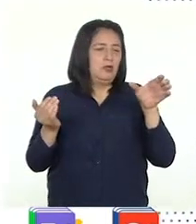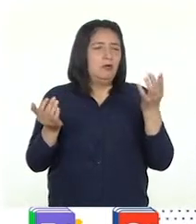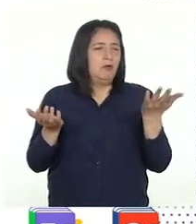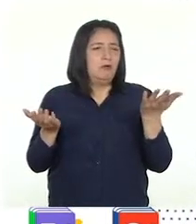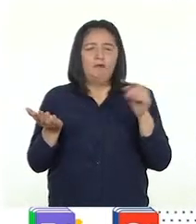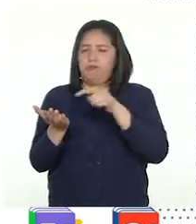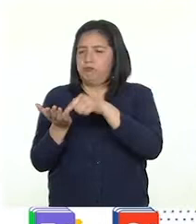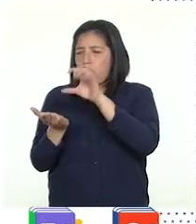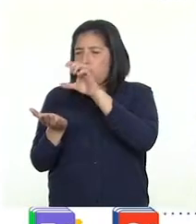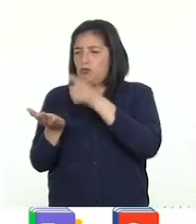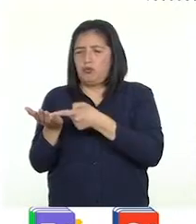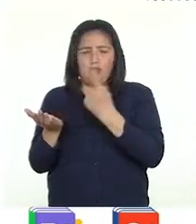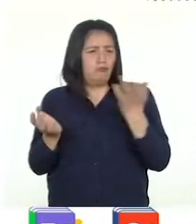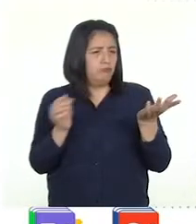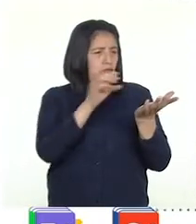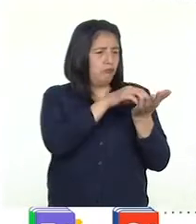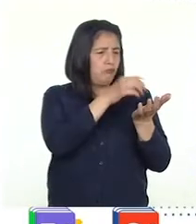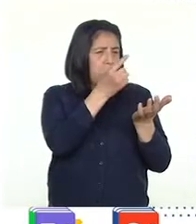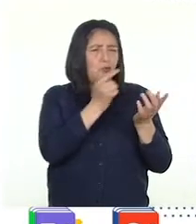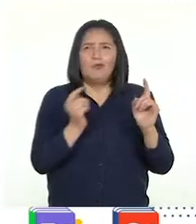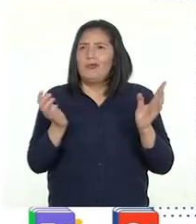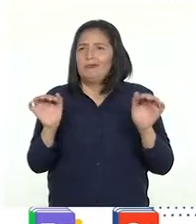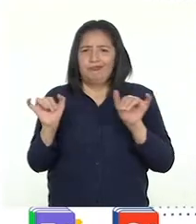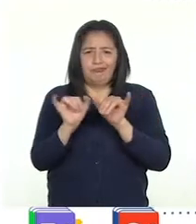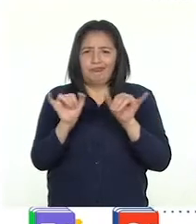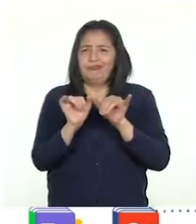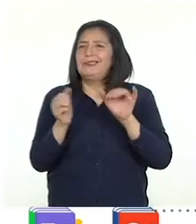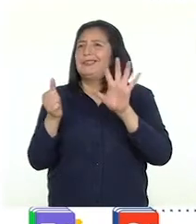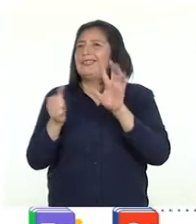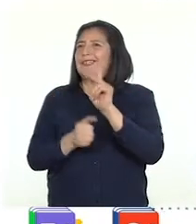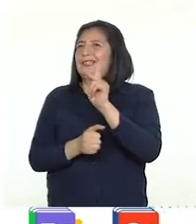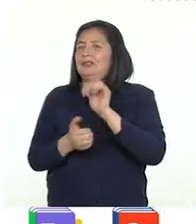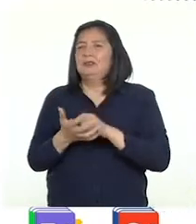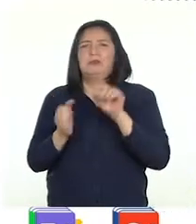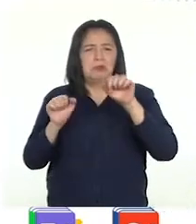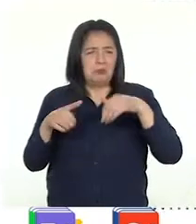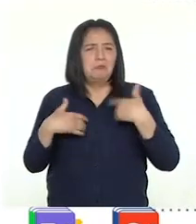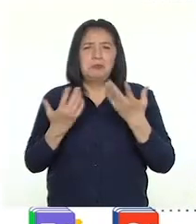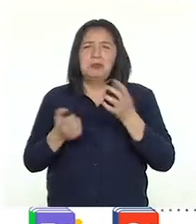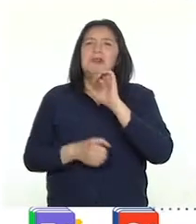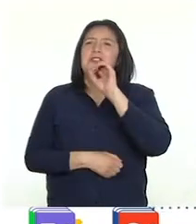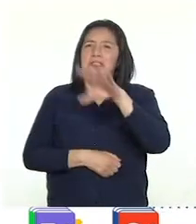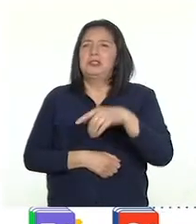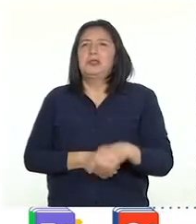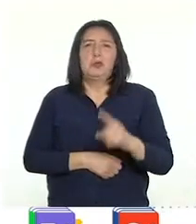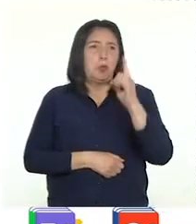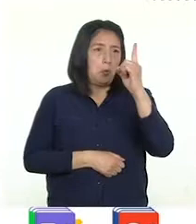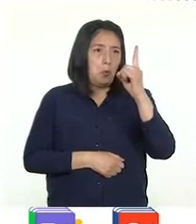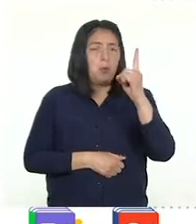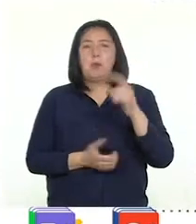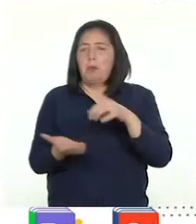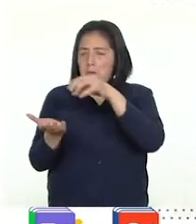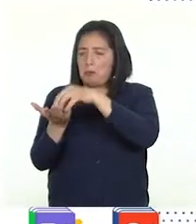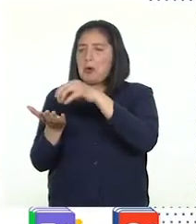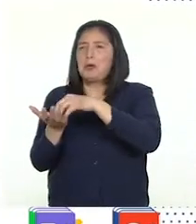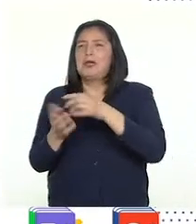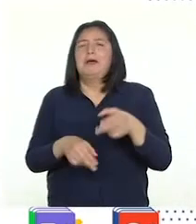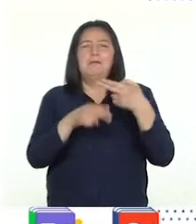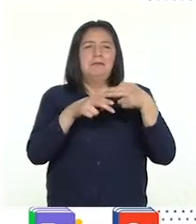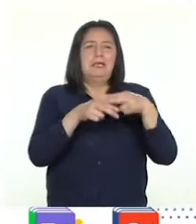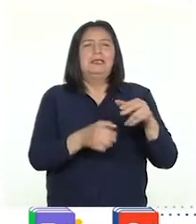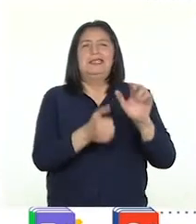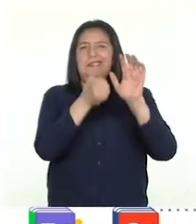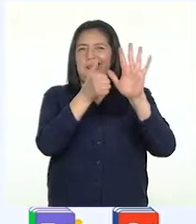con una de las pesas de 6 kilogramos. Ahora sí podemos afirmar que un solo bloque pesa